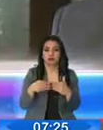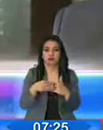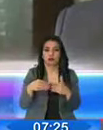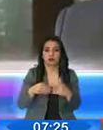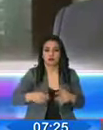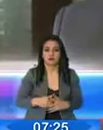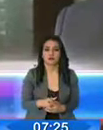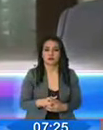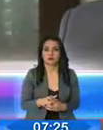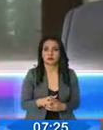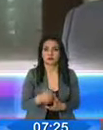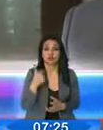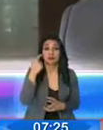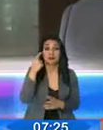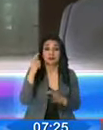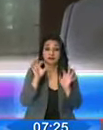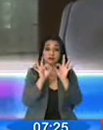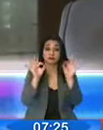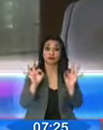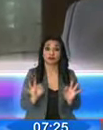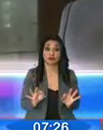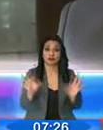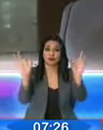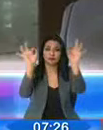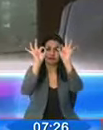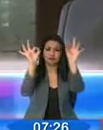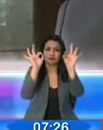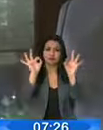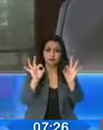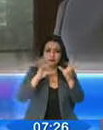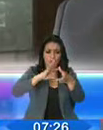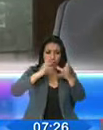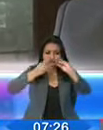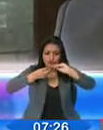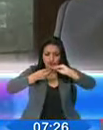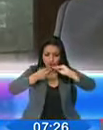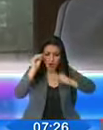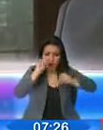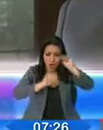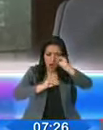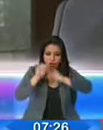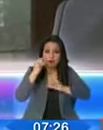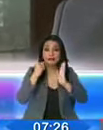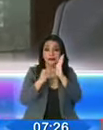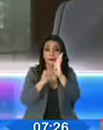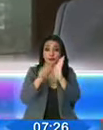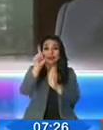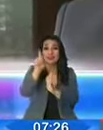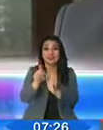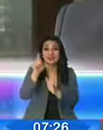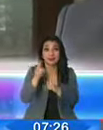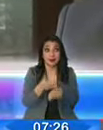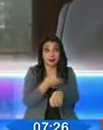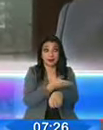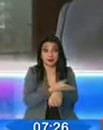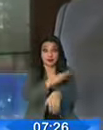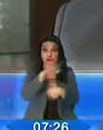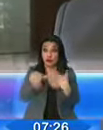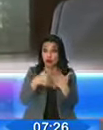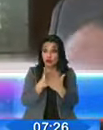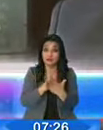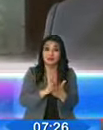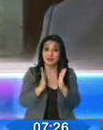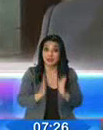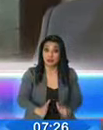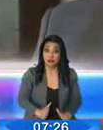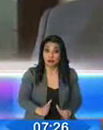que la proforma está adecuada, no a las necesidades que queríamos todos los técnicos,